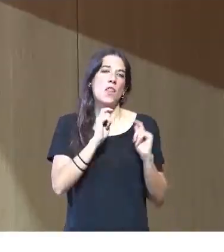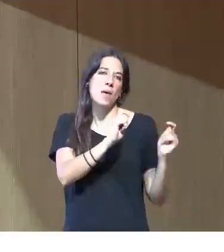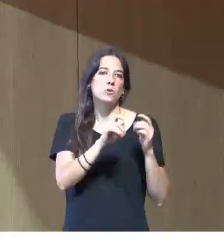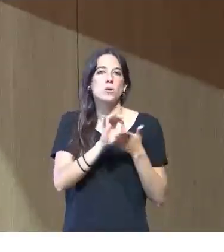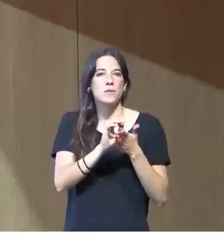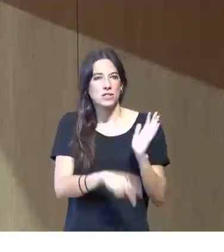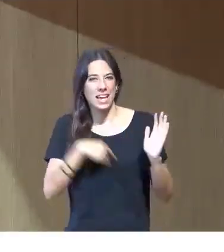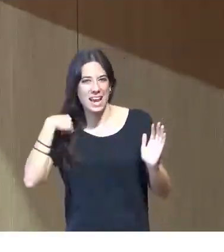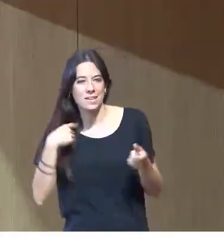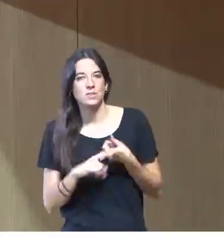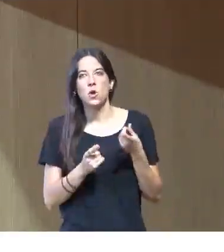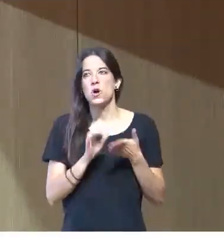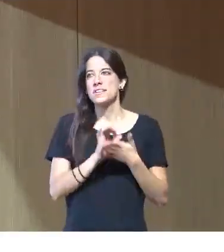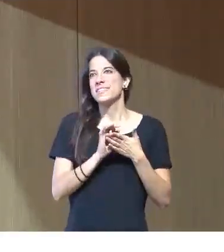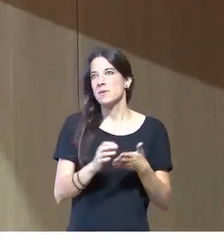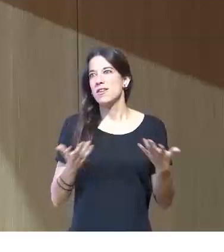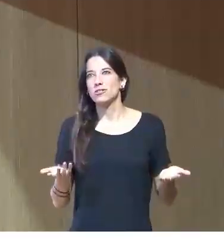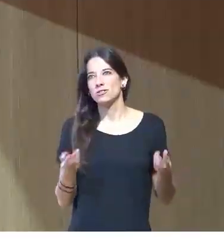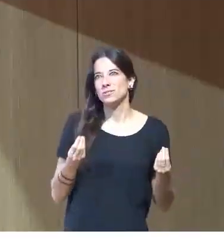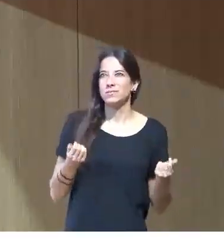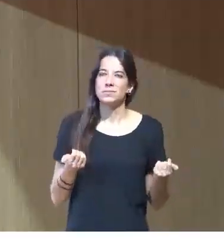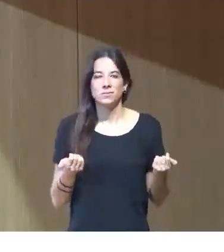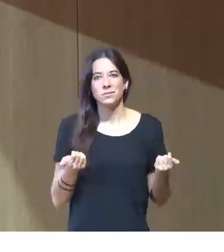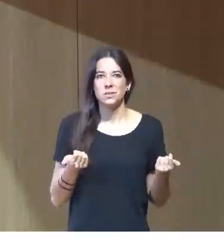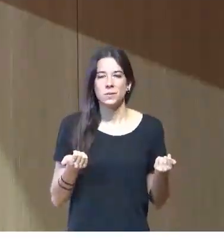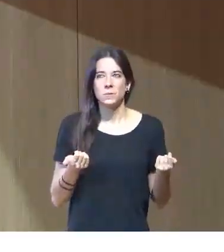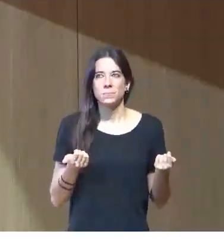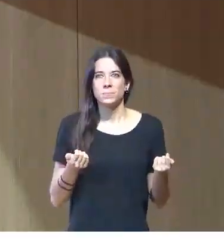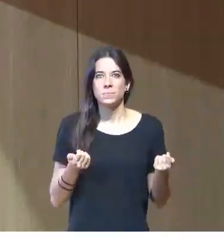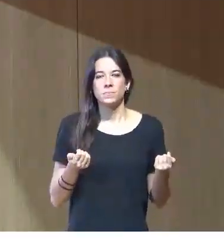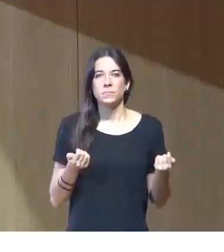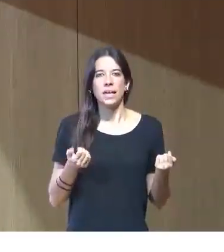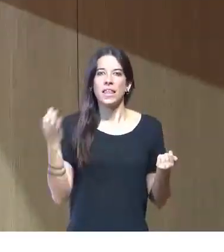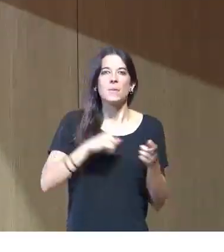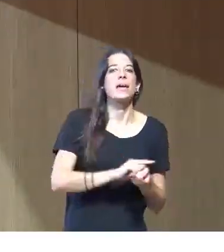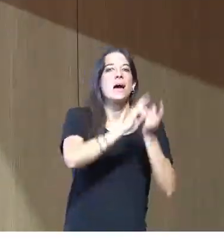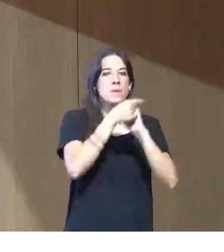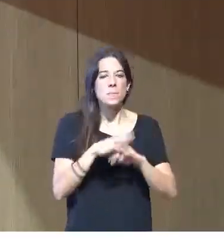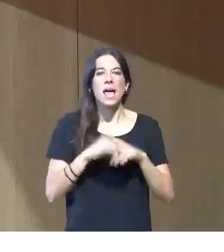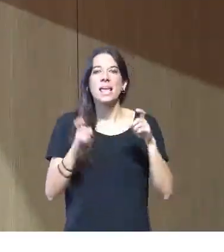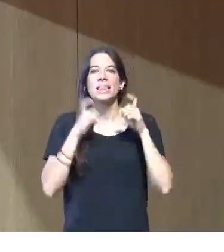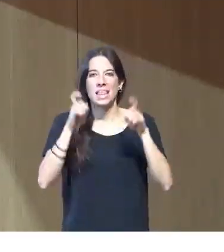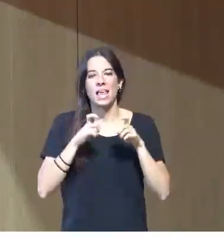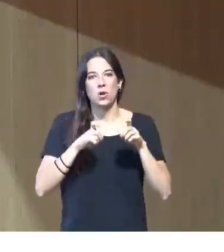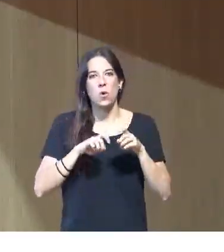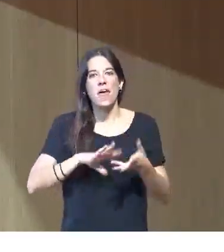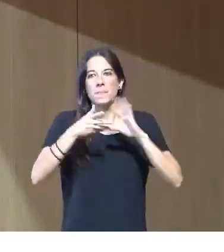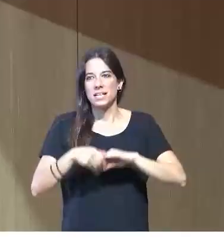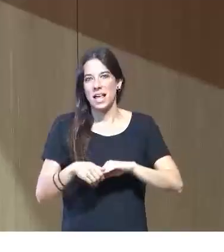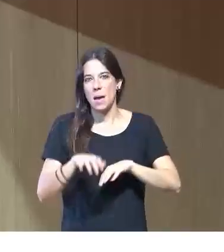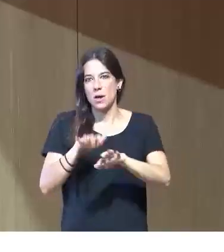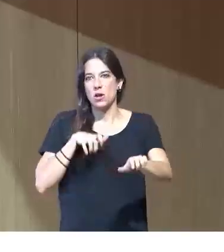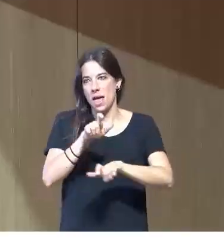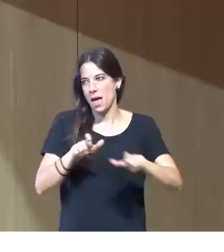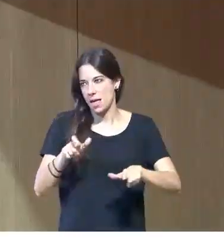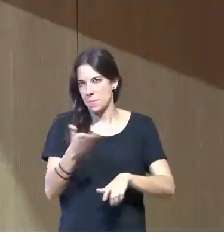medianamente que intenten que intenten acoger a la mayor parte de personas y entonces